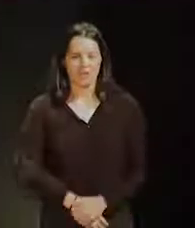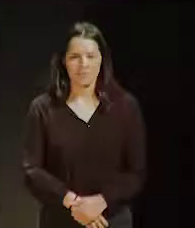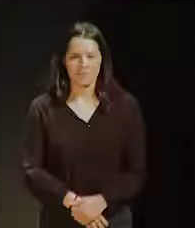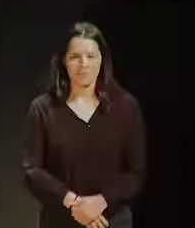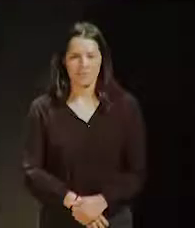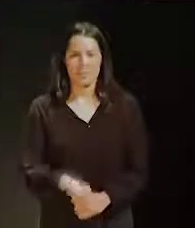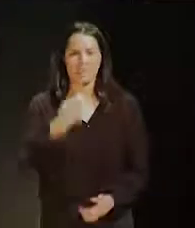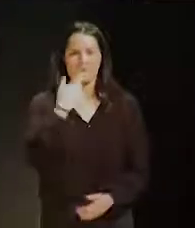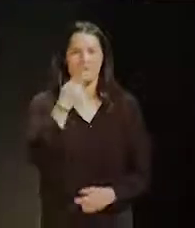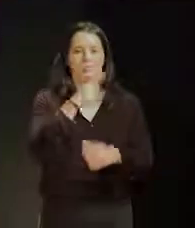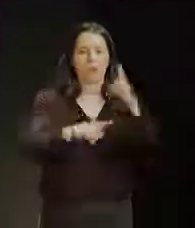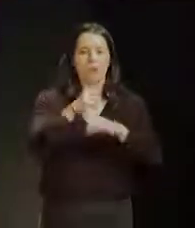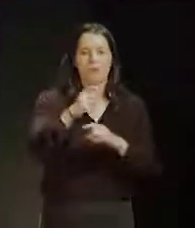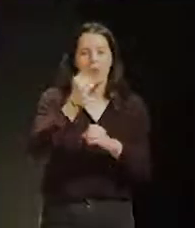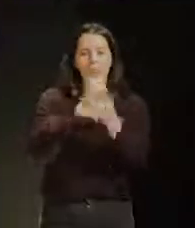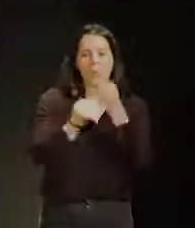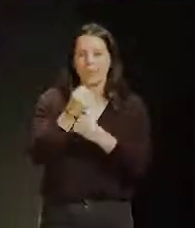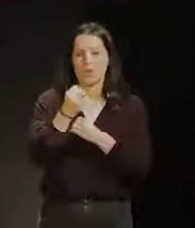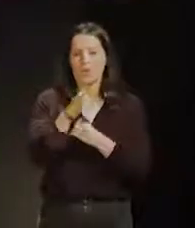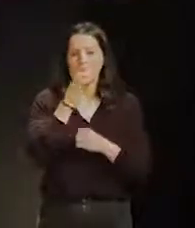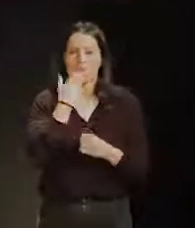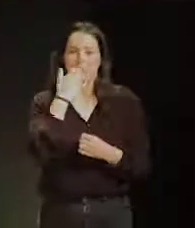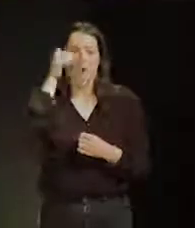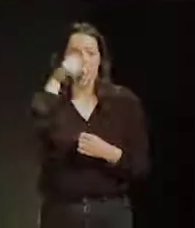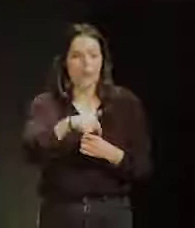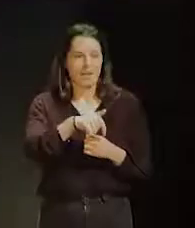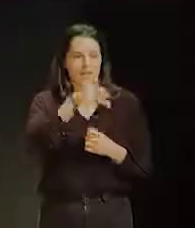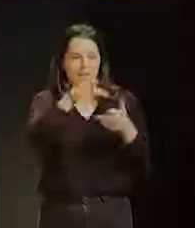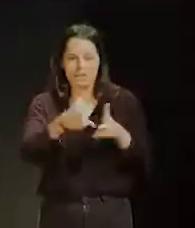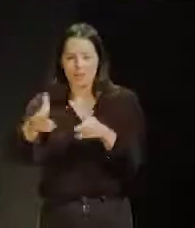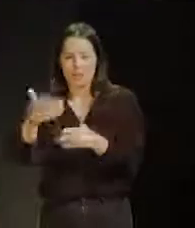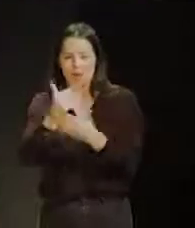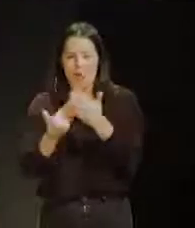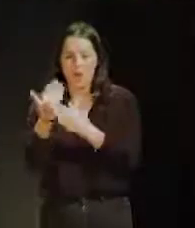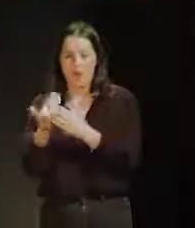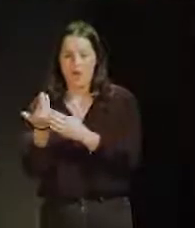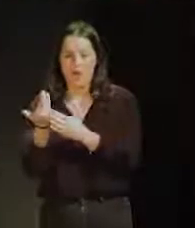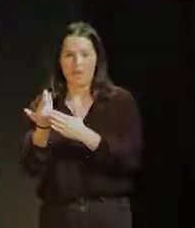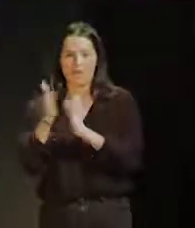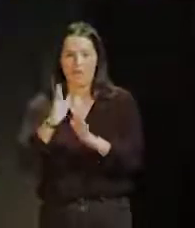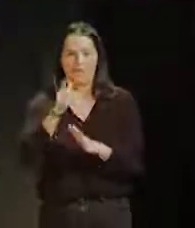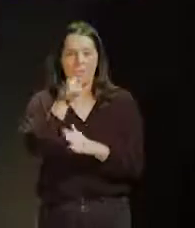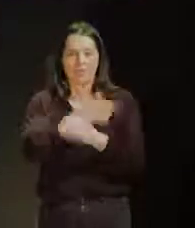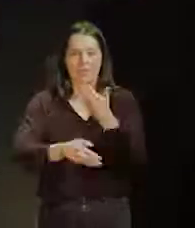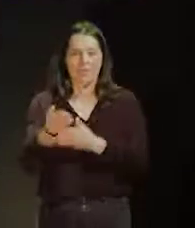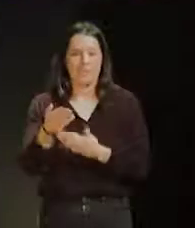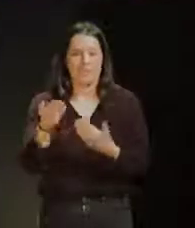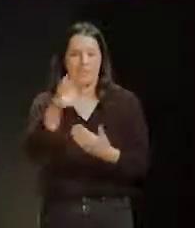Si es por problemas económicos o por qué, que aquí, por ejemplo, hay poca gente con discapacidad en las jornadas presentes.